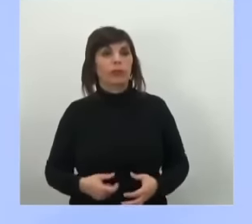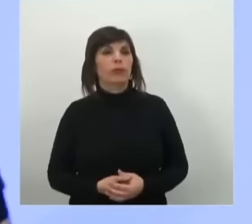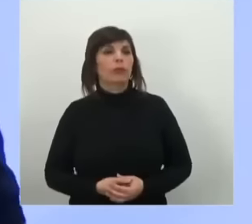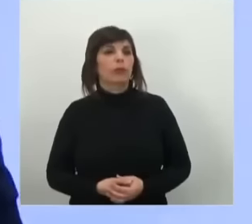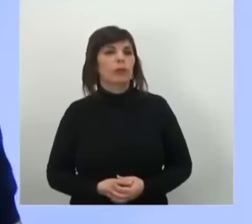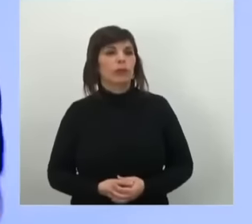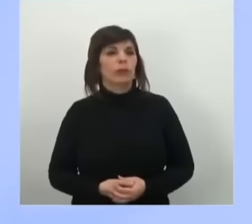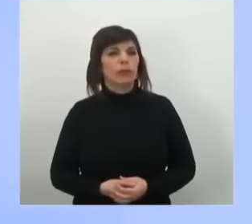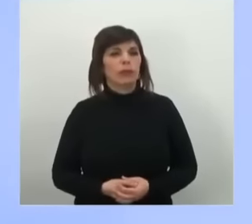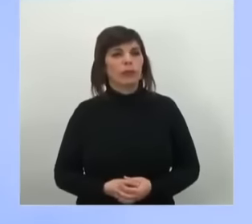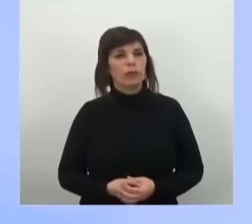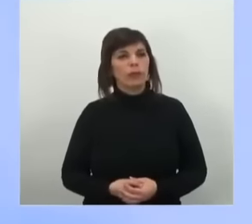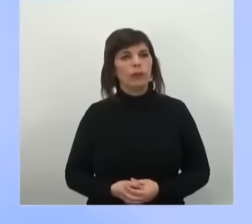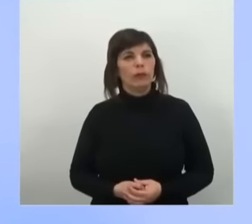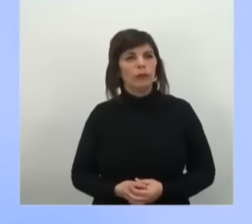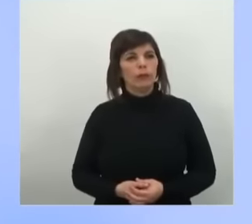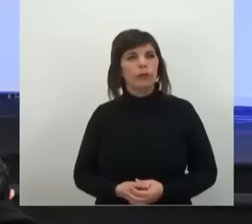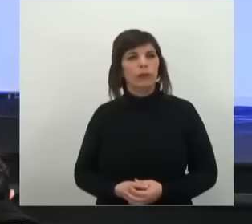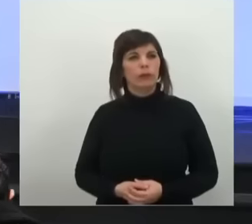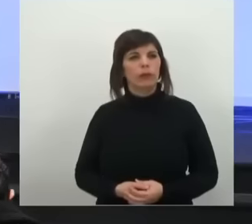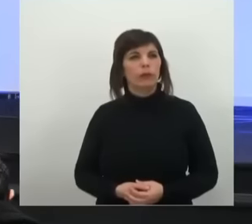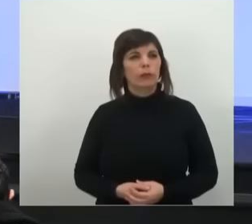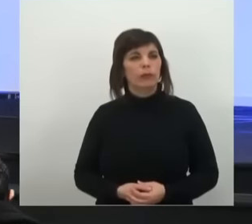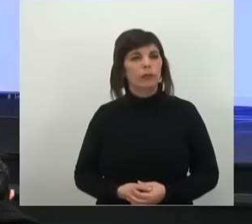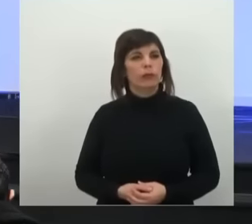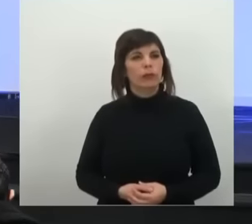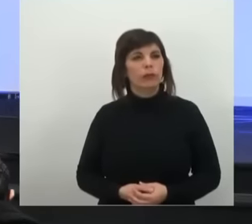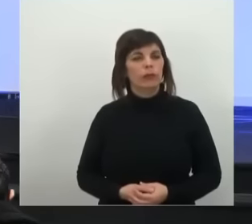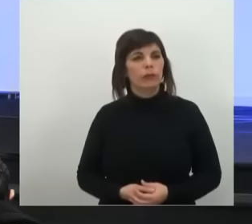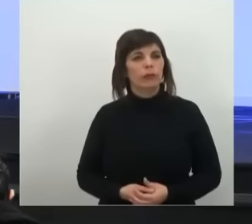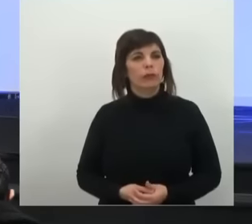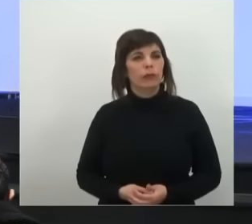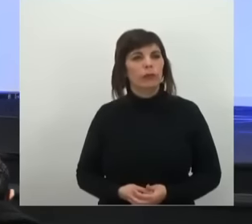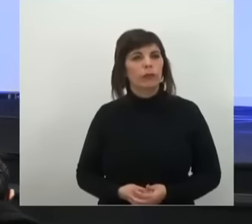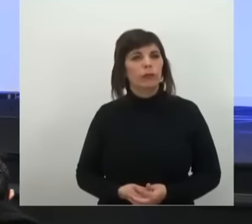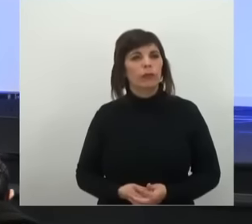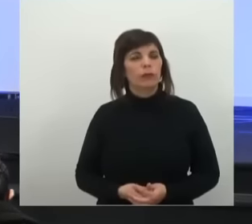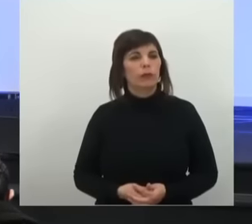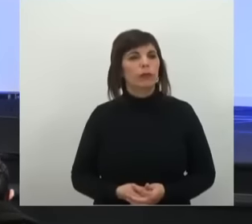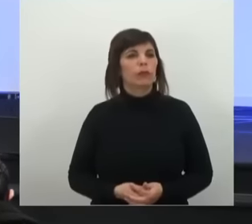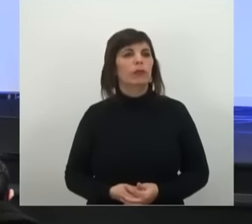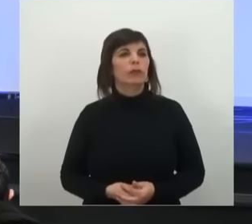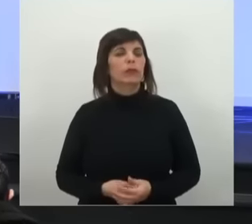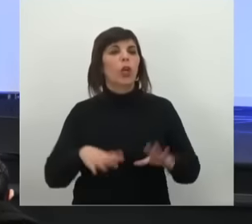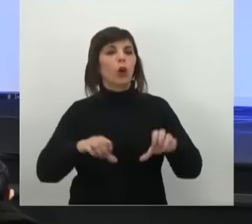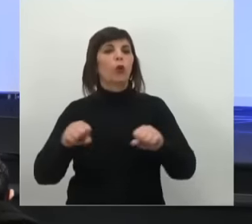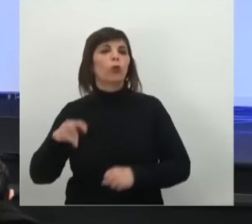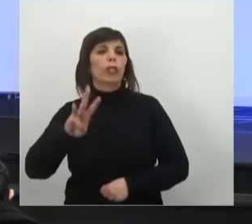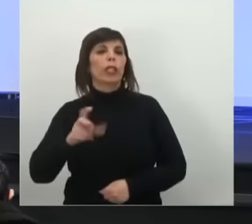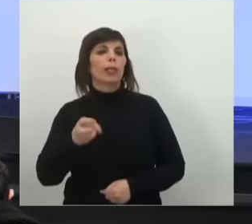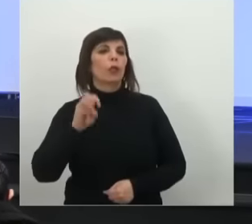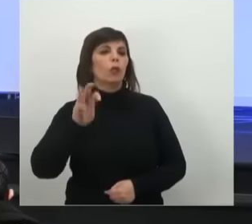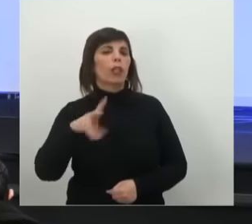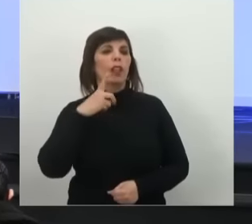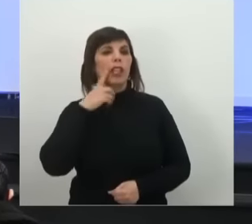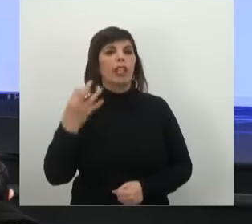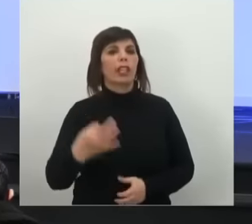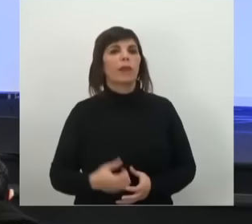versículo que es en Josué capítulo tres Trece catorce dice